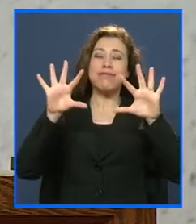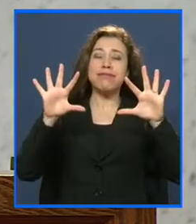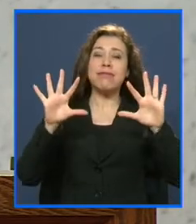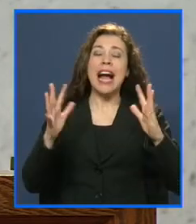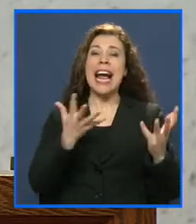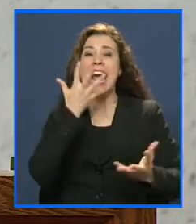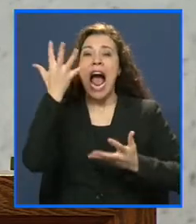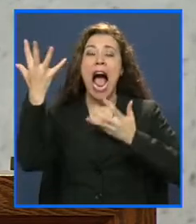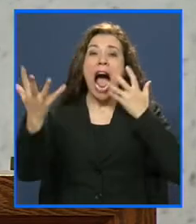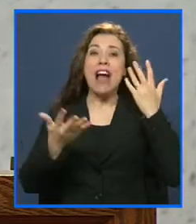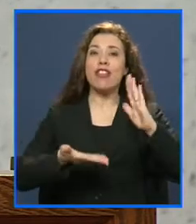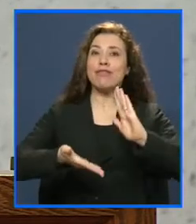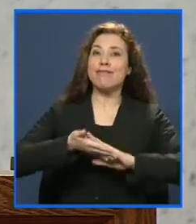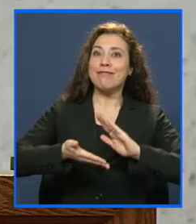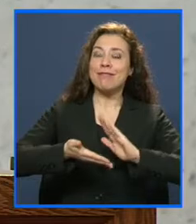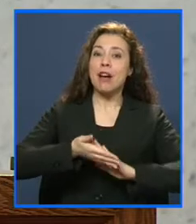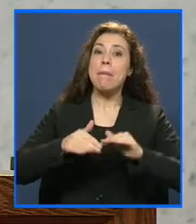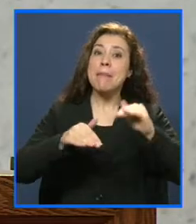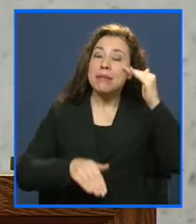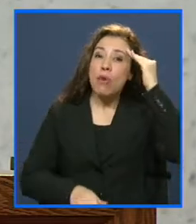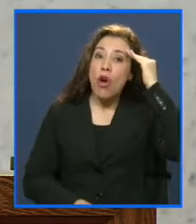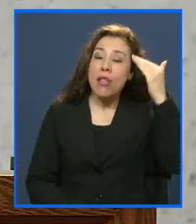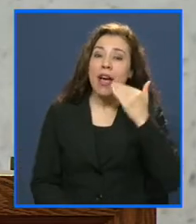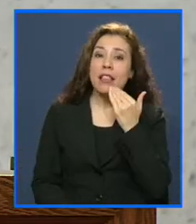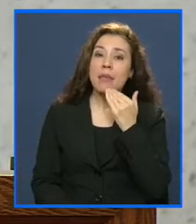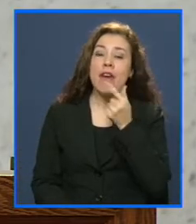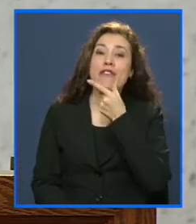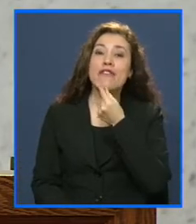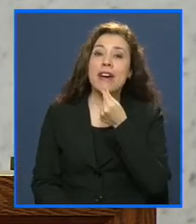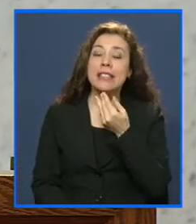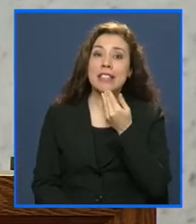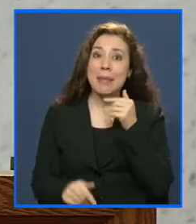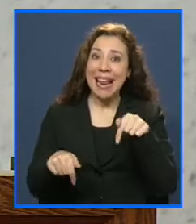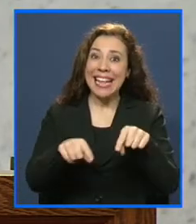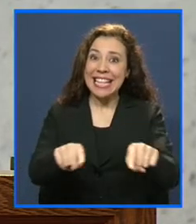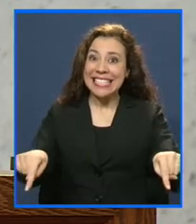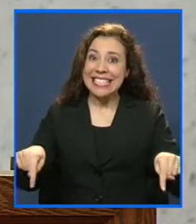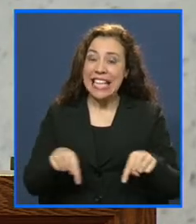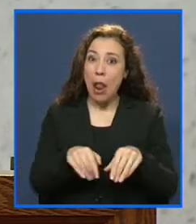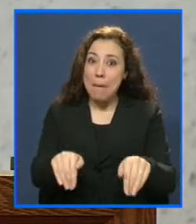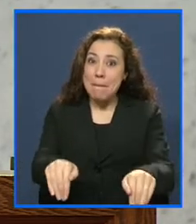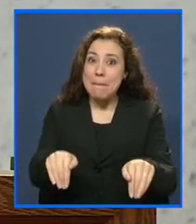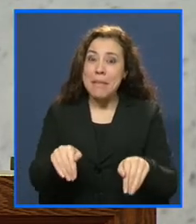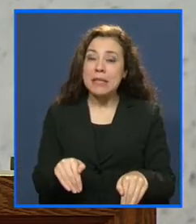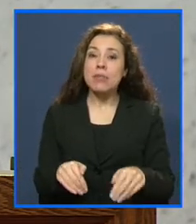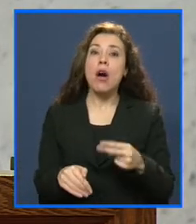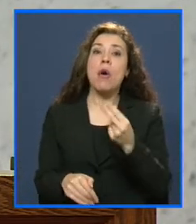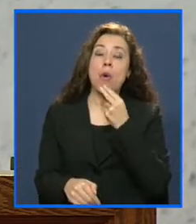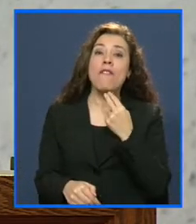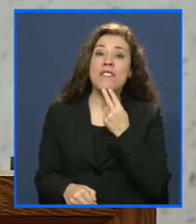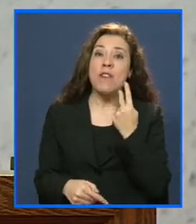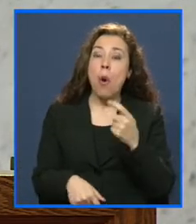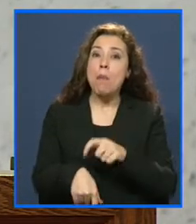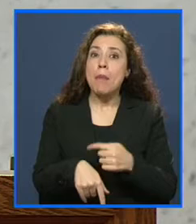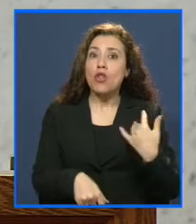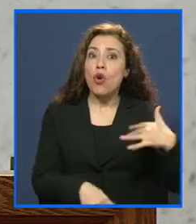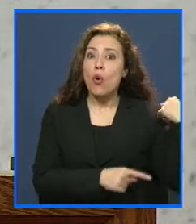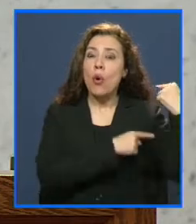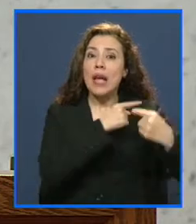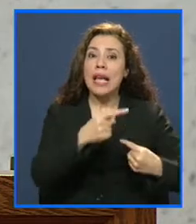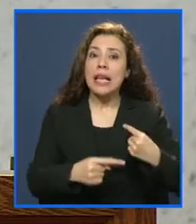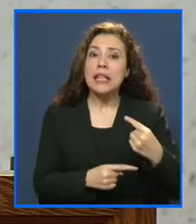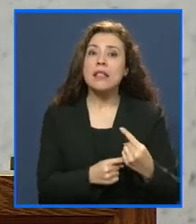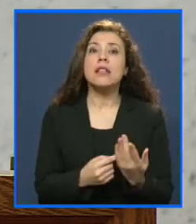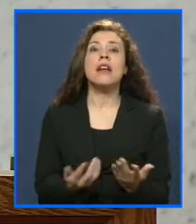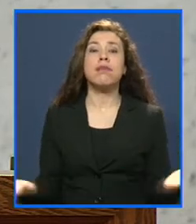el mismo día por la tarde facilitamos también este salón para vivir un momento histórico el tragón de